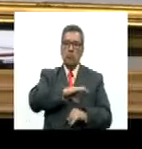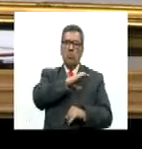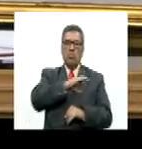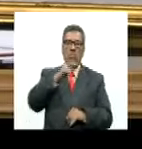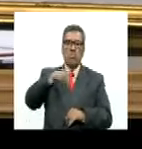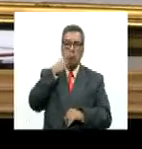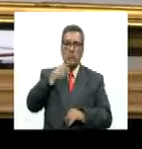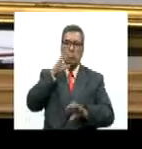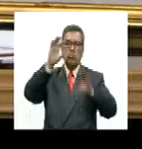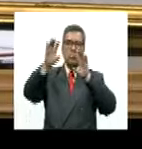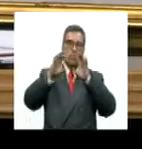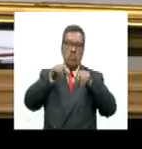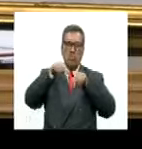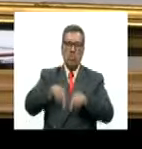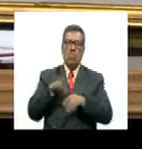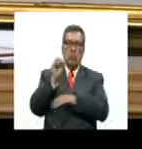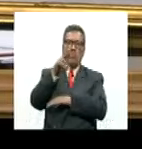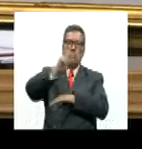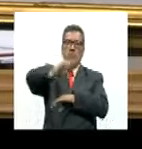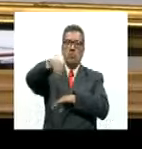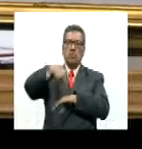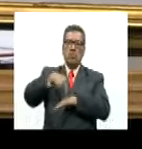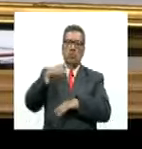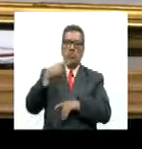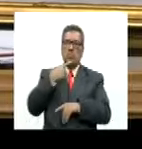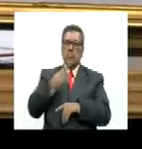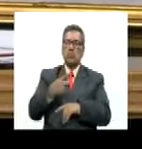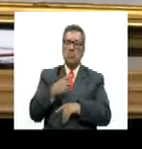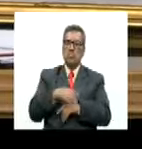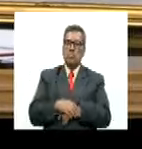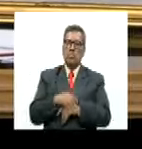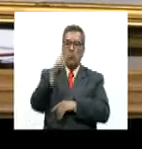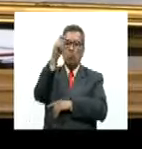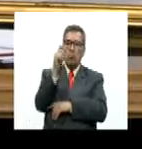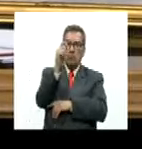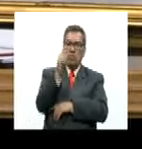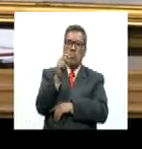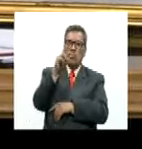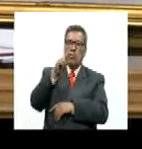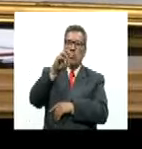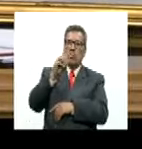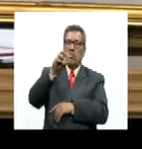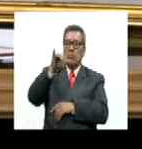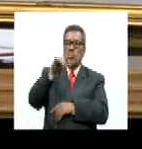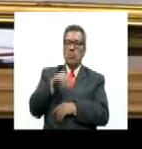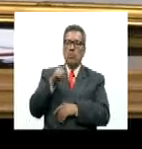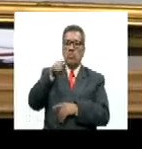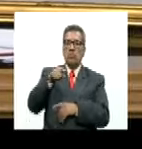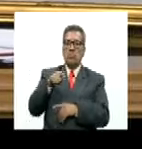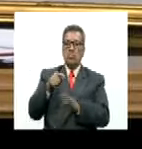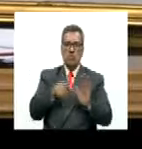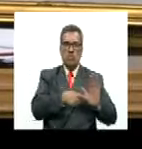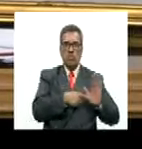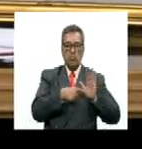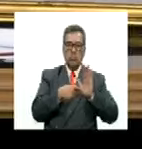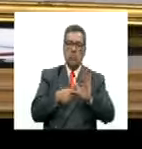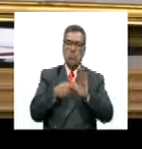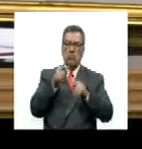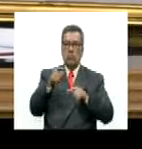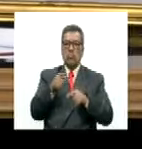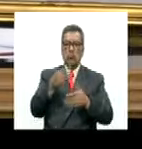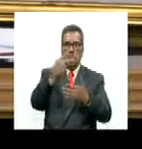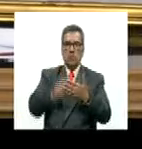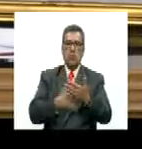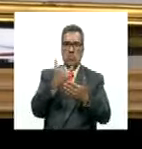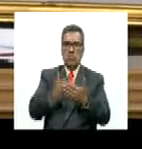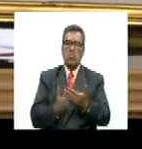Política Exterior de esta Asamblea Nacional, como bien lo expuso el diputado Roy Daza, ha presentado un